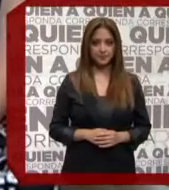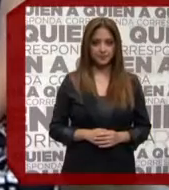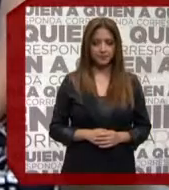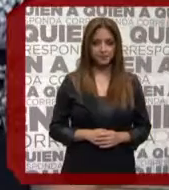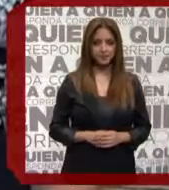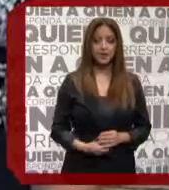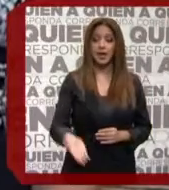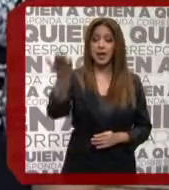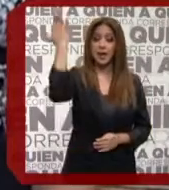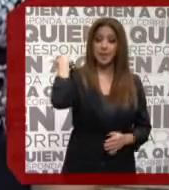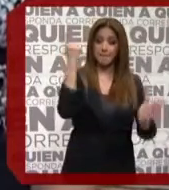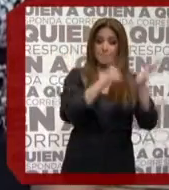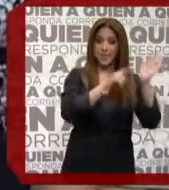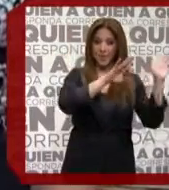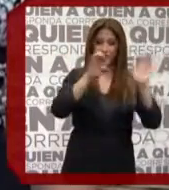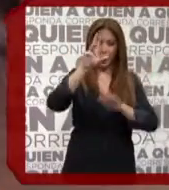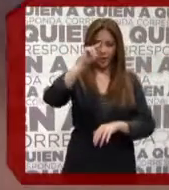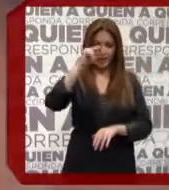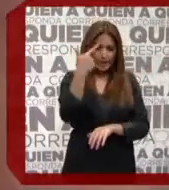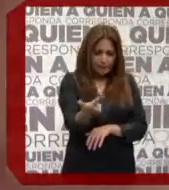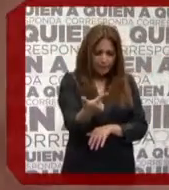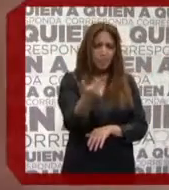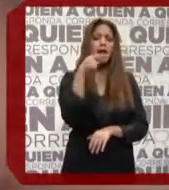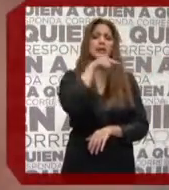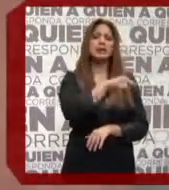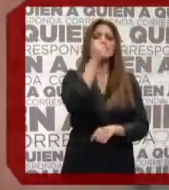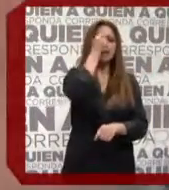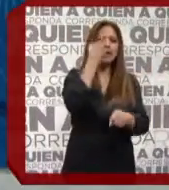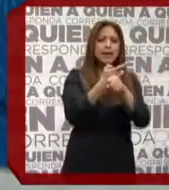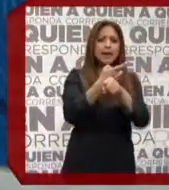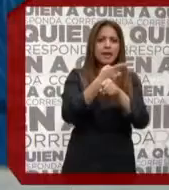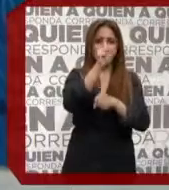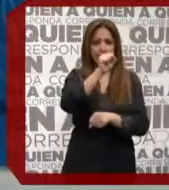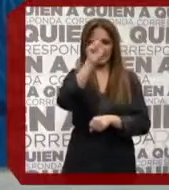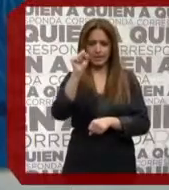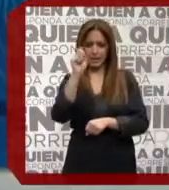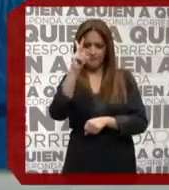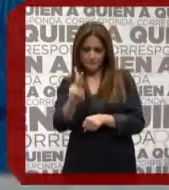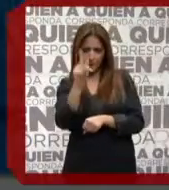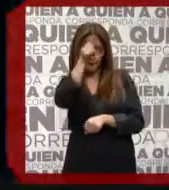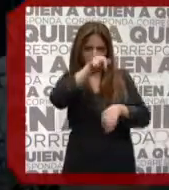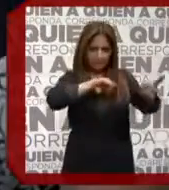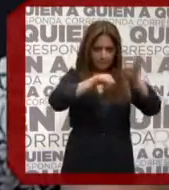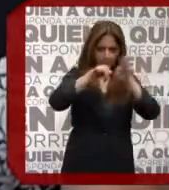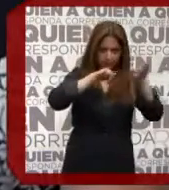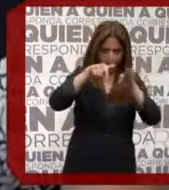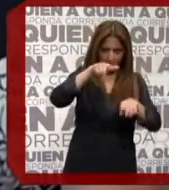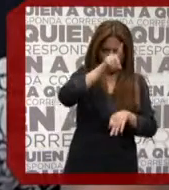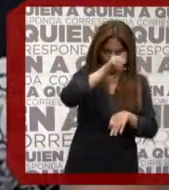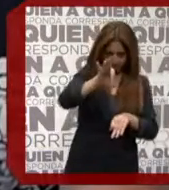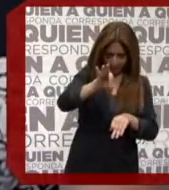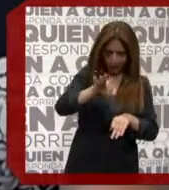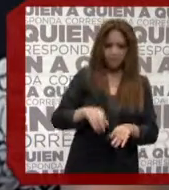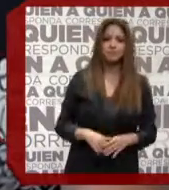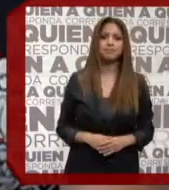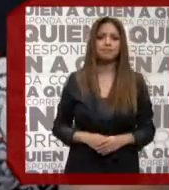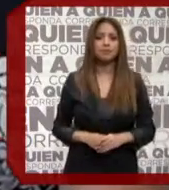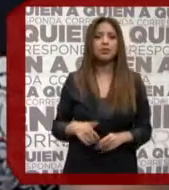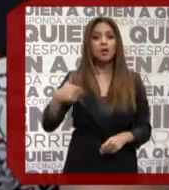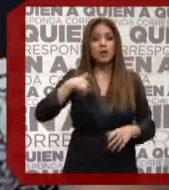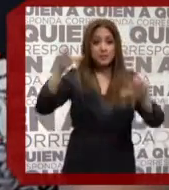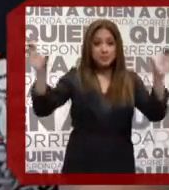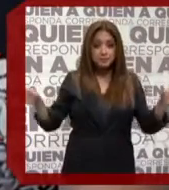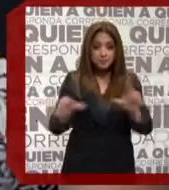Desde 1987 ha trabajado en diferentes áreas de la Secretaría de Seguridad Pública del Distrito Federal. Estoy en el área de informática desde